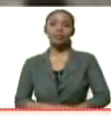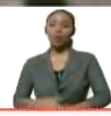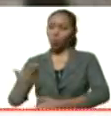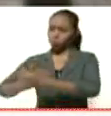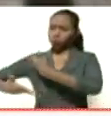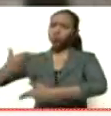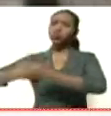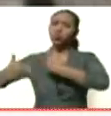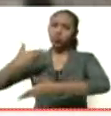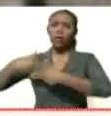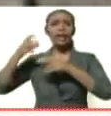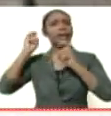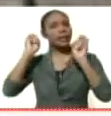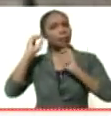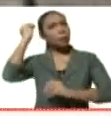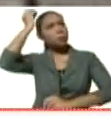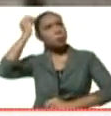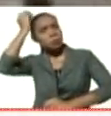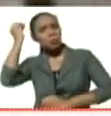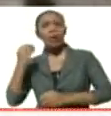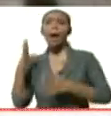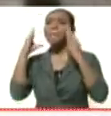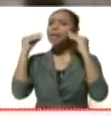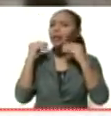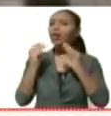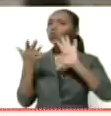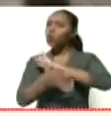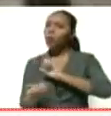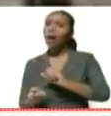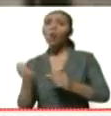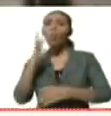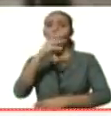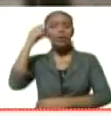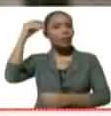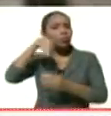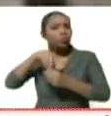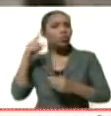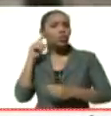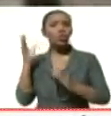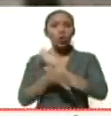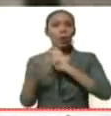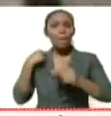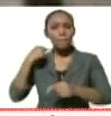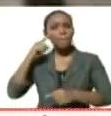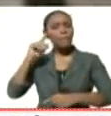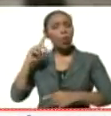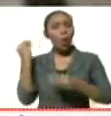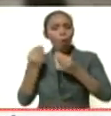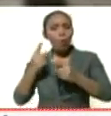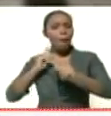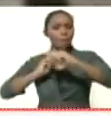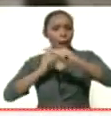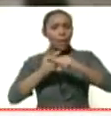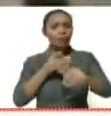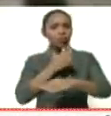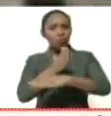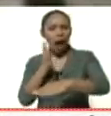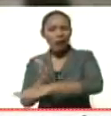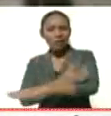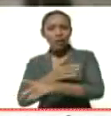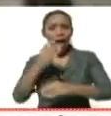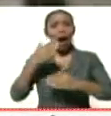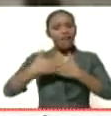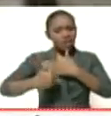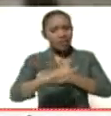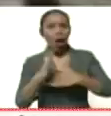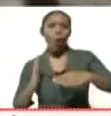Intercambiamos criterios, experiencias sobre la cuarentena, sobre los despistajes, sobre la necesidad de avanzar en cortar